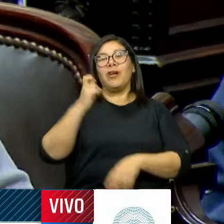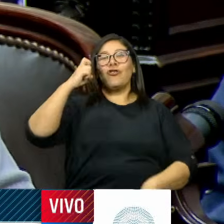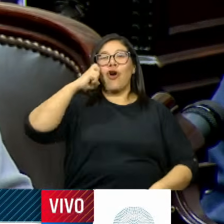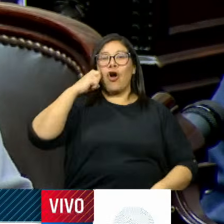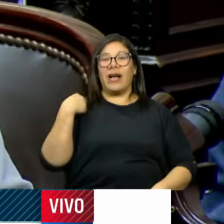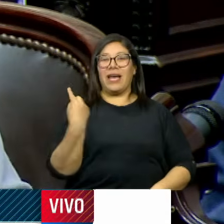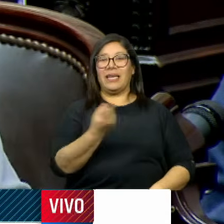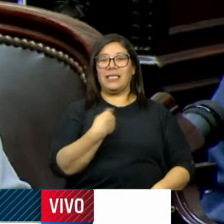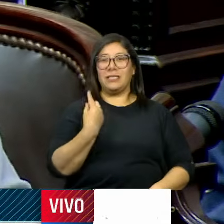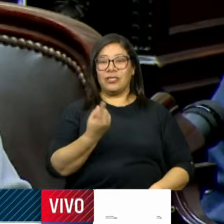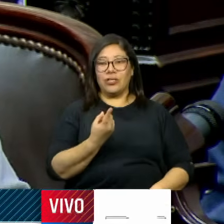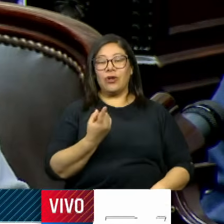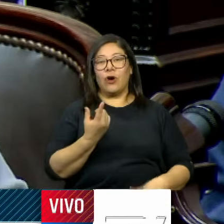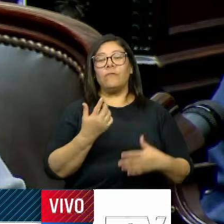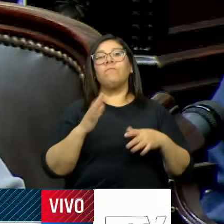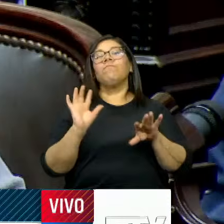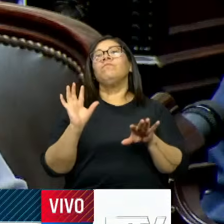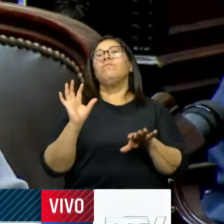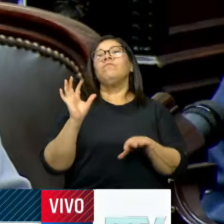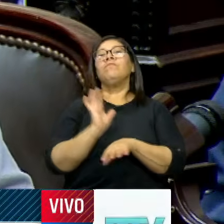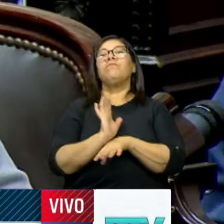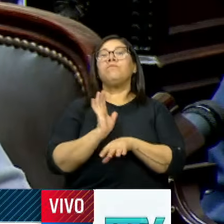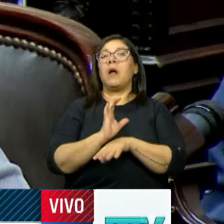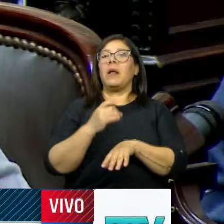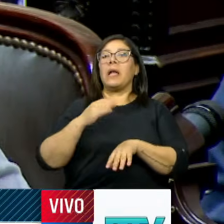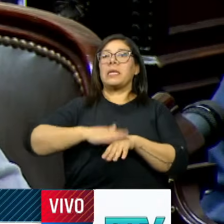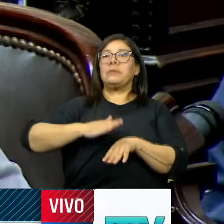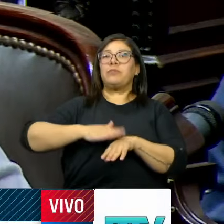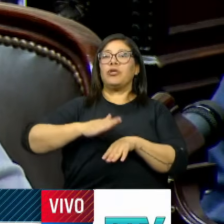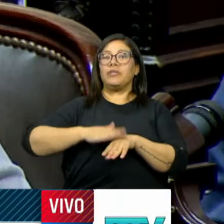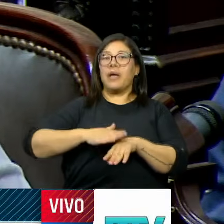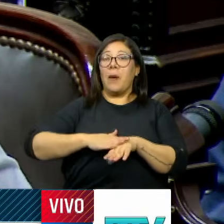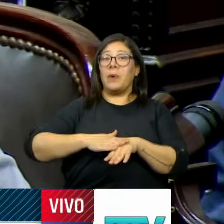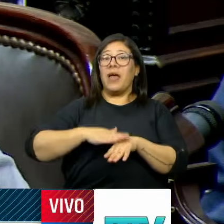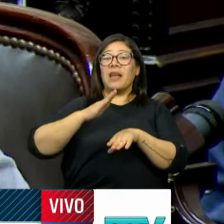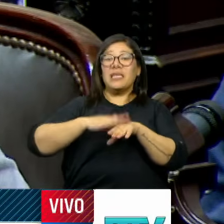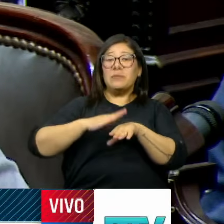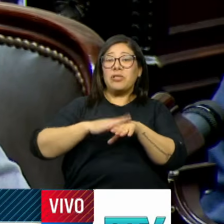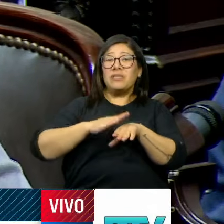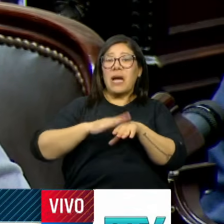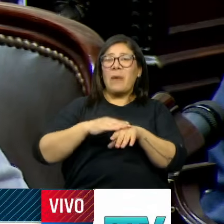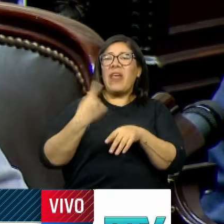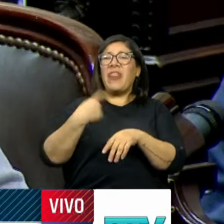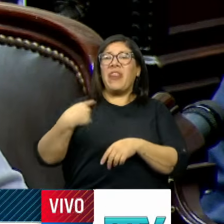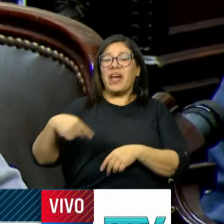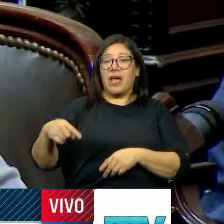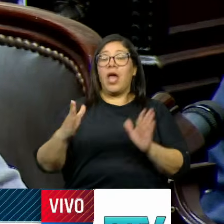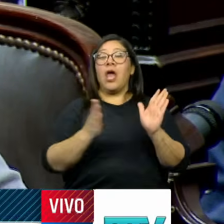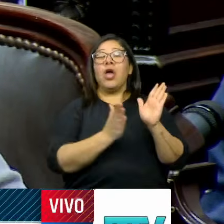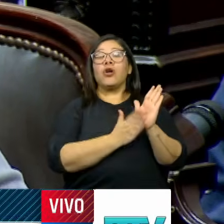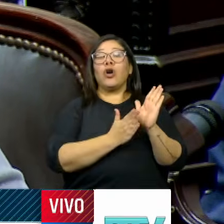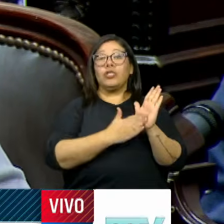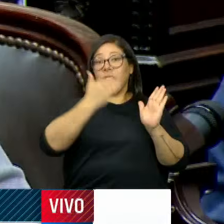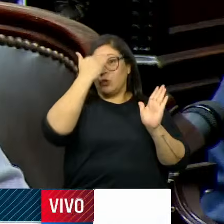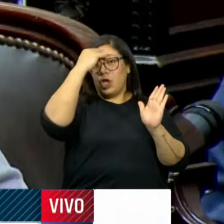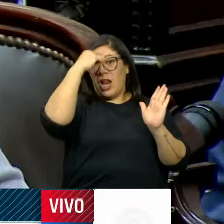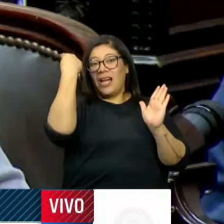que ver con hacerse cargo de una facultad que la Constitución nos confiere, que es la interpelación